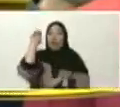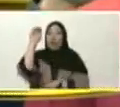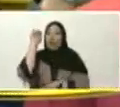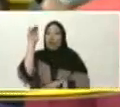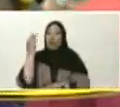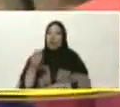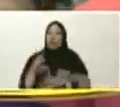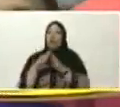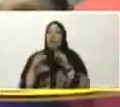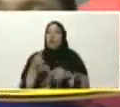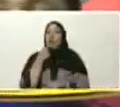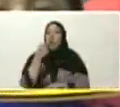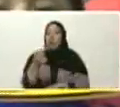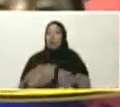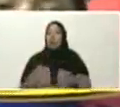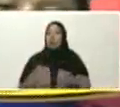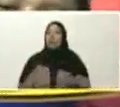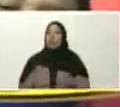Aníbal.